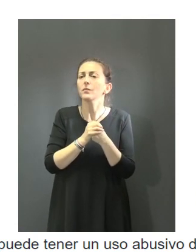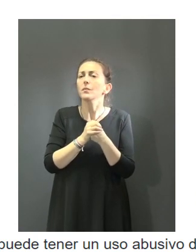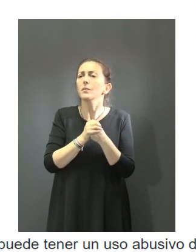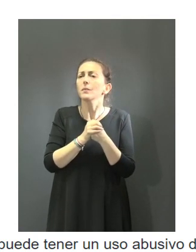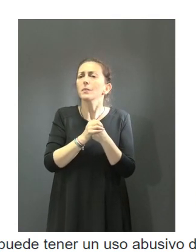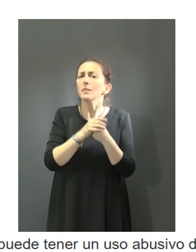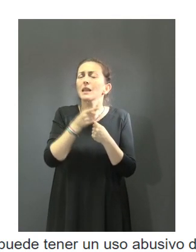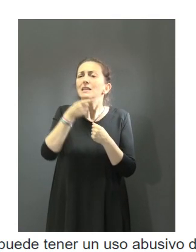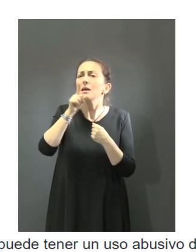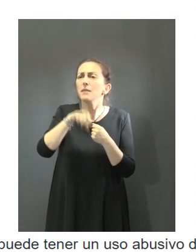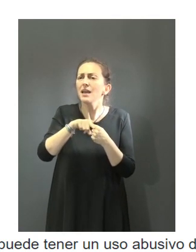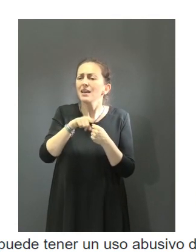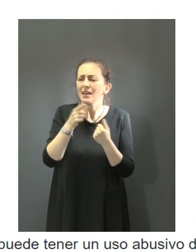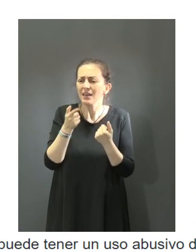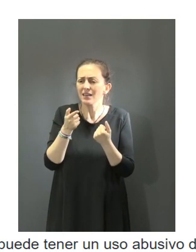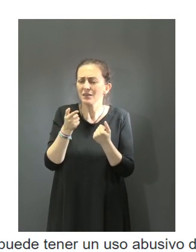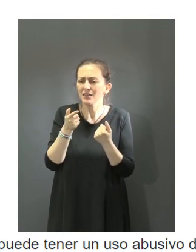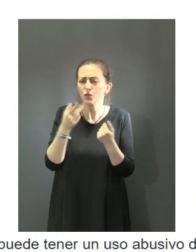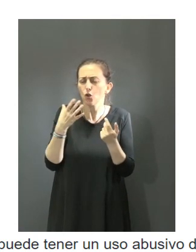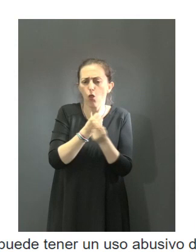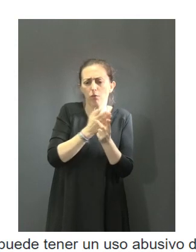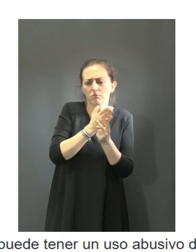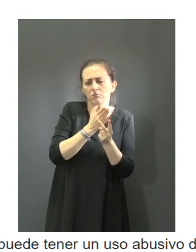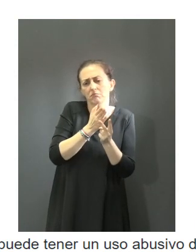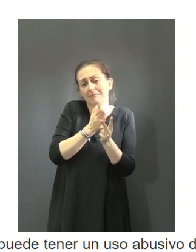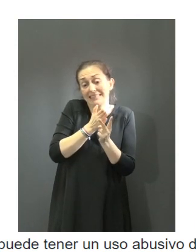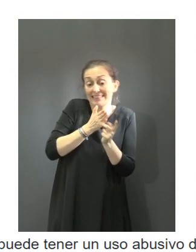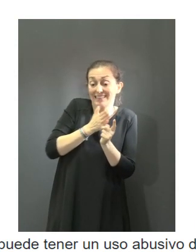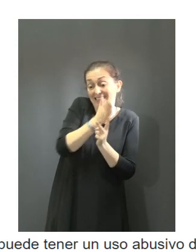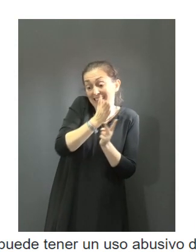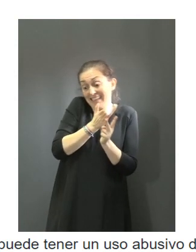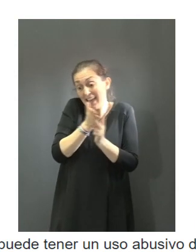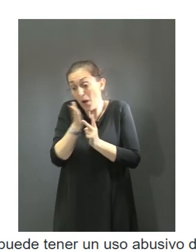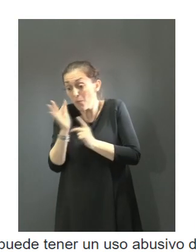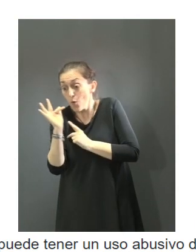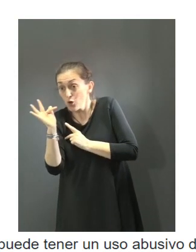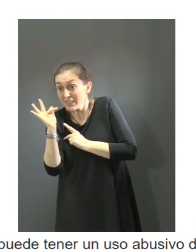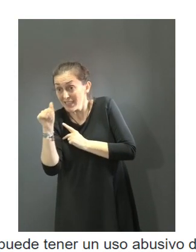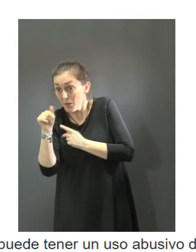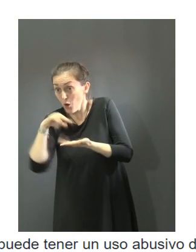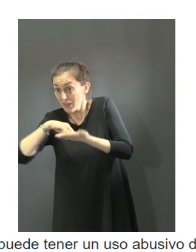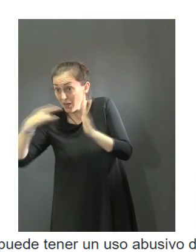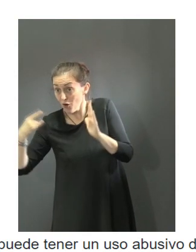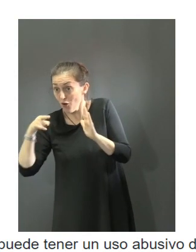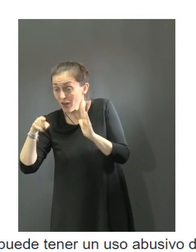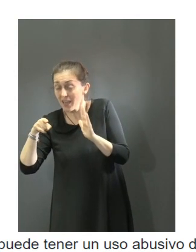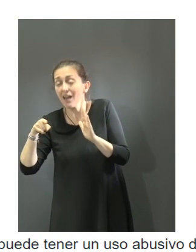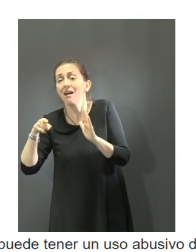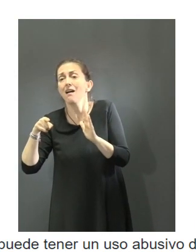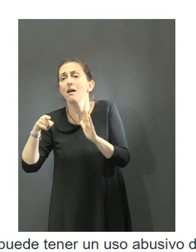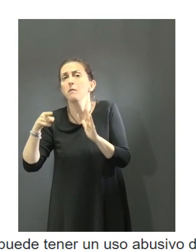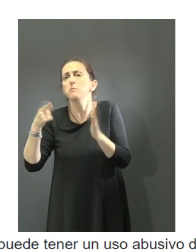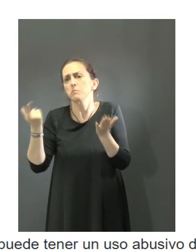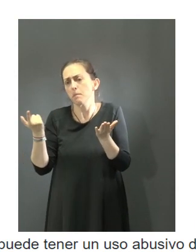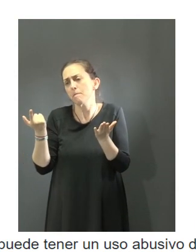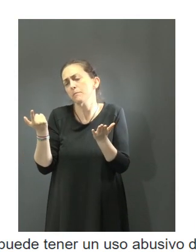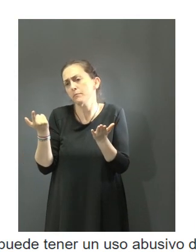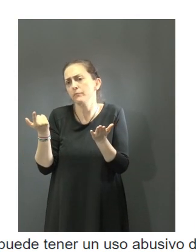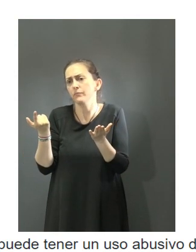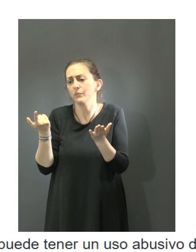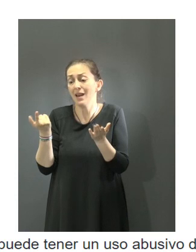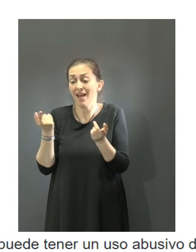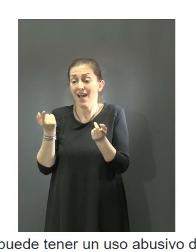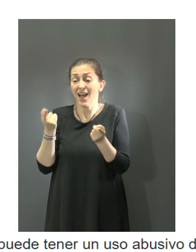palabra. Y bueno, toda esta vertiente positiva de la tecnología, no solo para la prevención